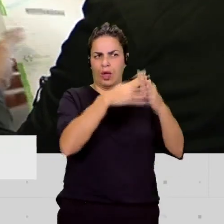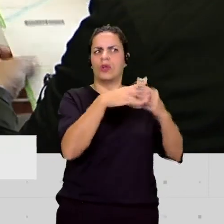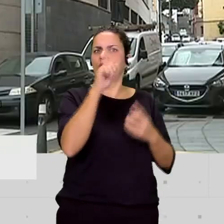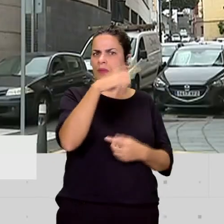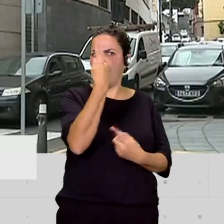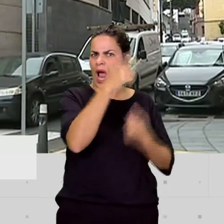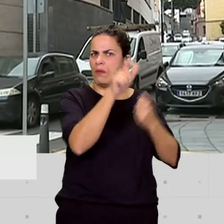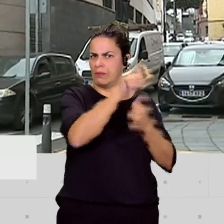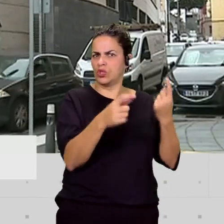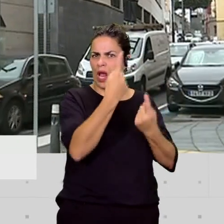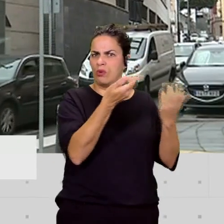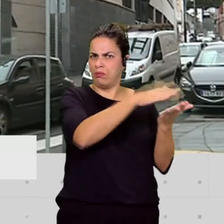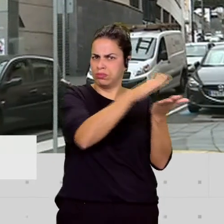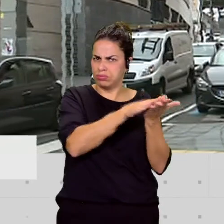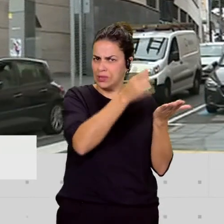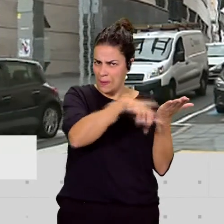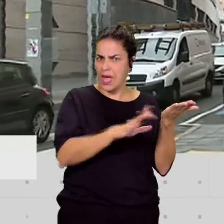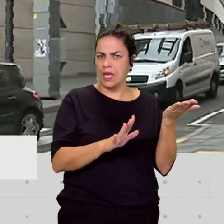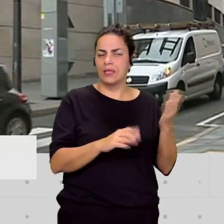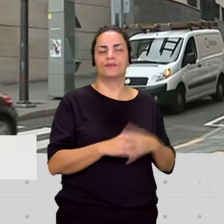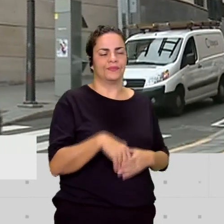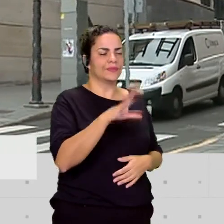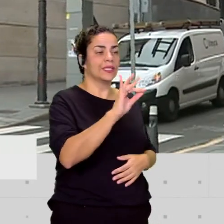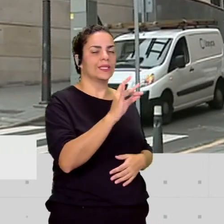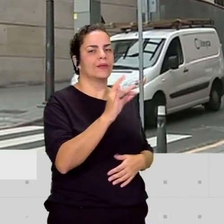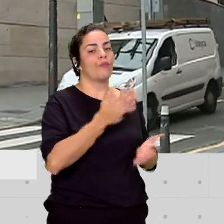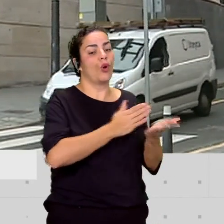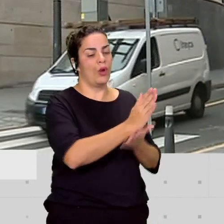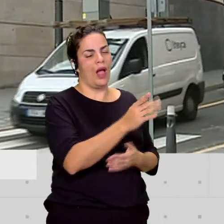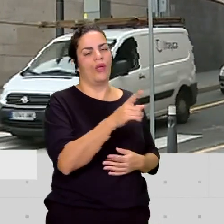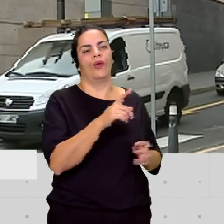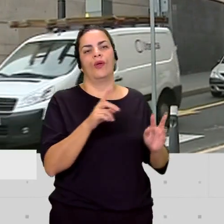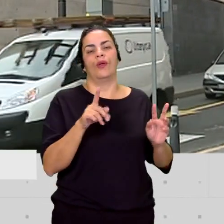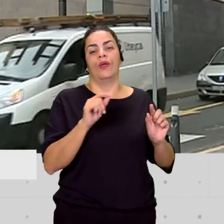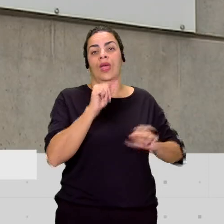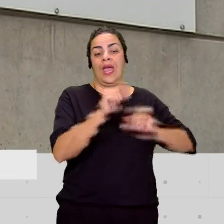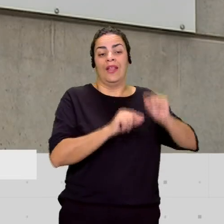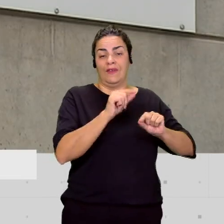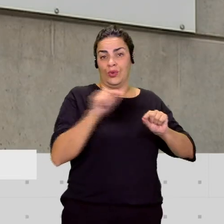que por un lado el tema del virus que está afectando